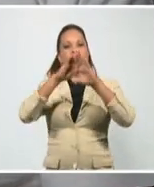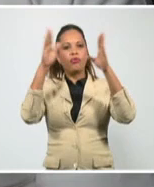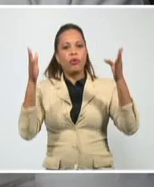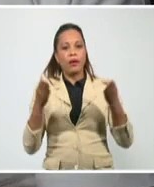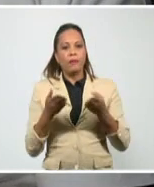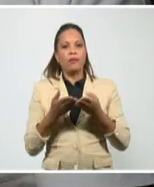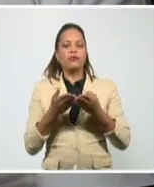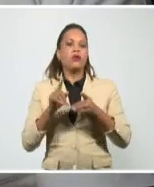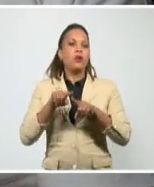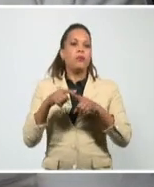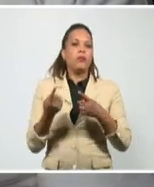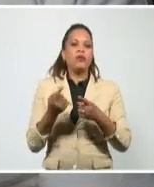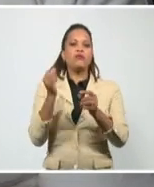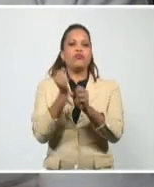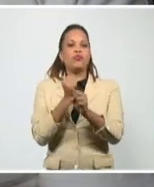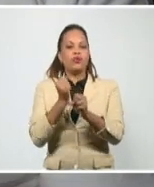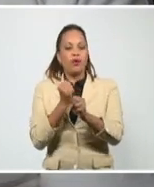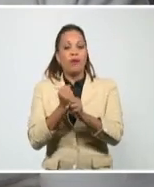de sus acciones